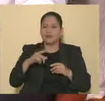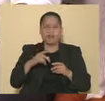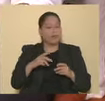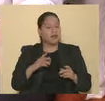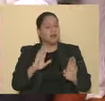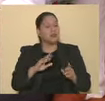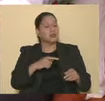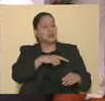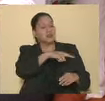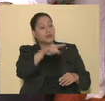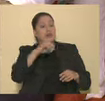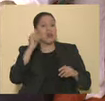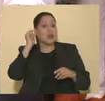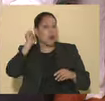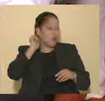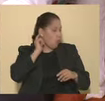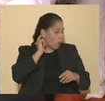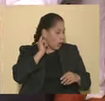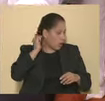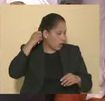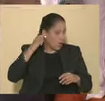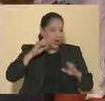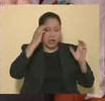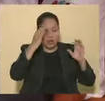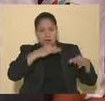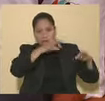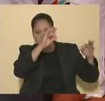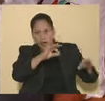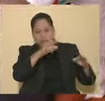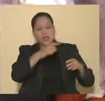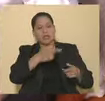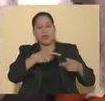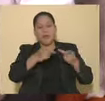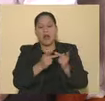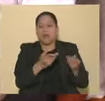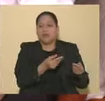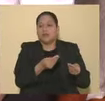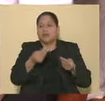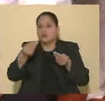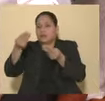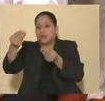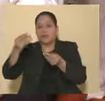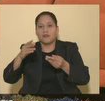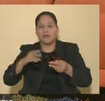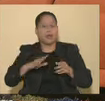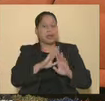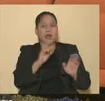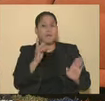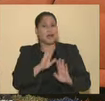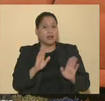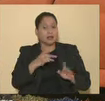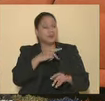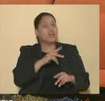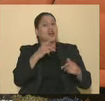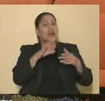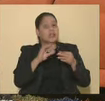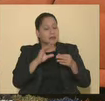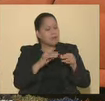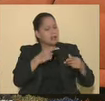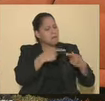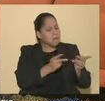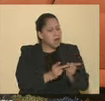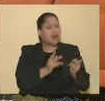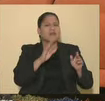sea, lávate atrás de las orejas, tiende tu cama, levántate, lleva tus trastes al lavadero. Pero sentarte a